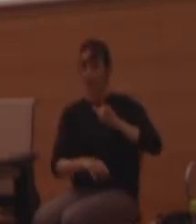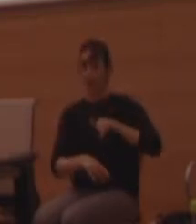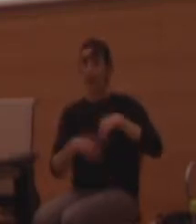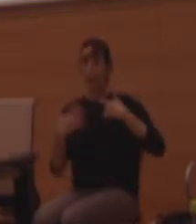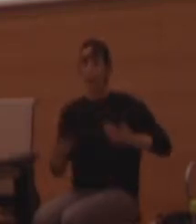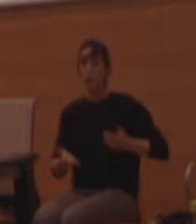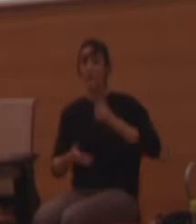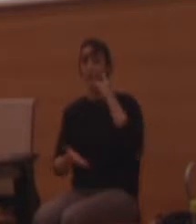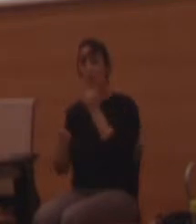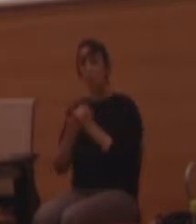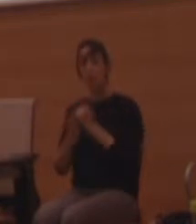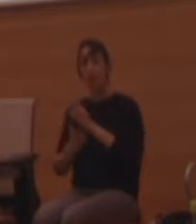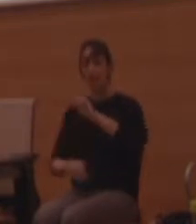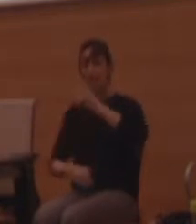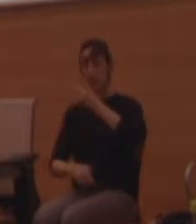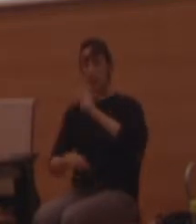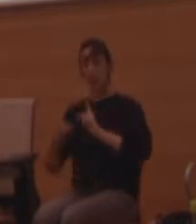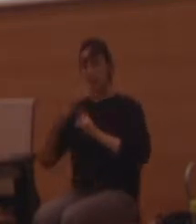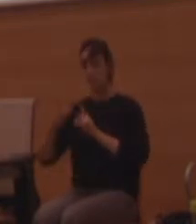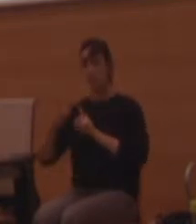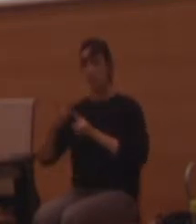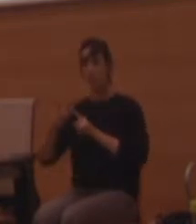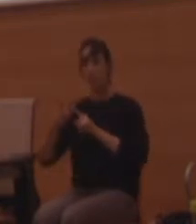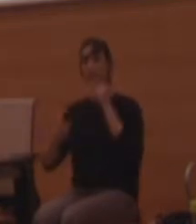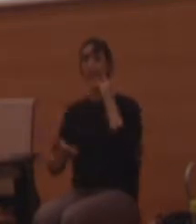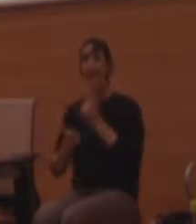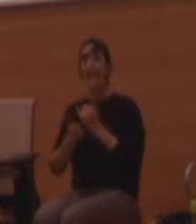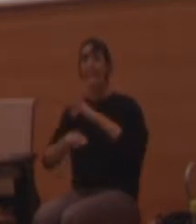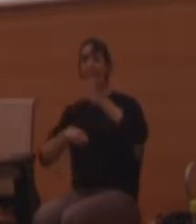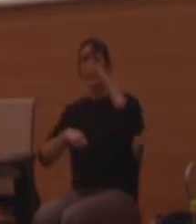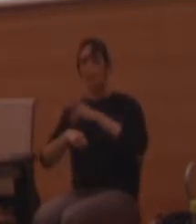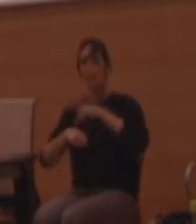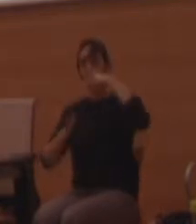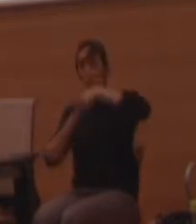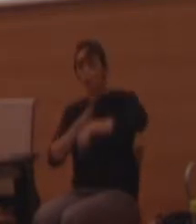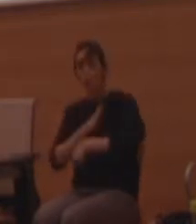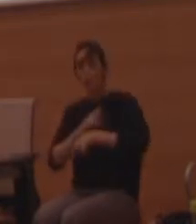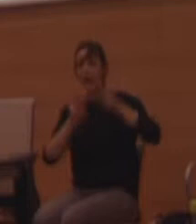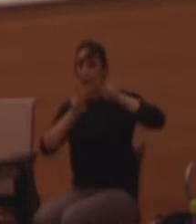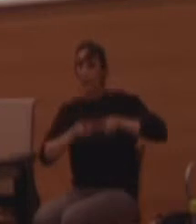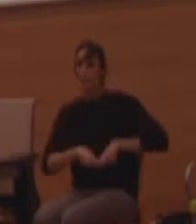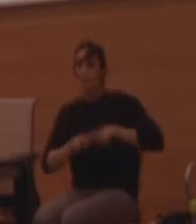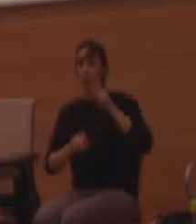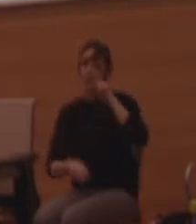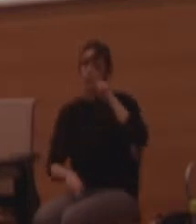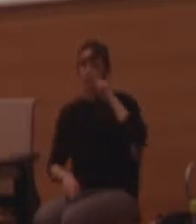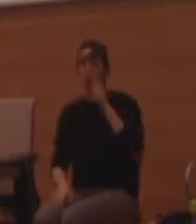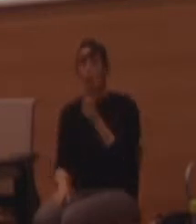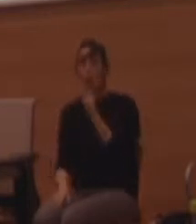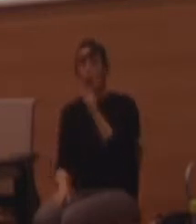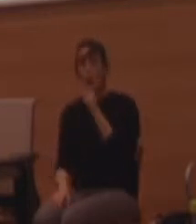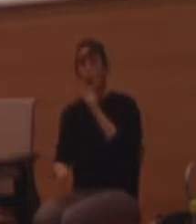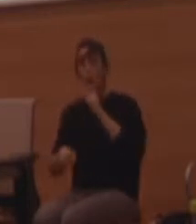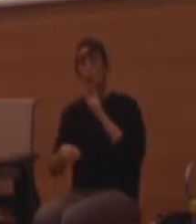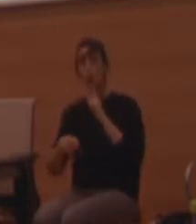la segunda prueba, que sería la sensibilidad profunda, que la vamos a explorar con 2 tipos